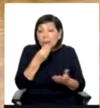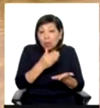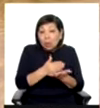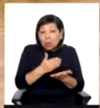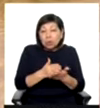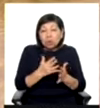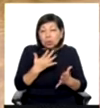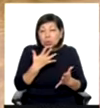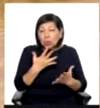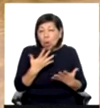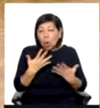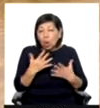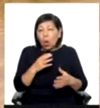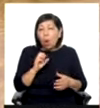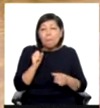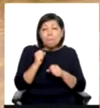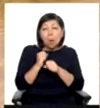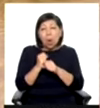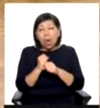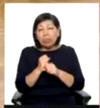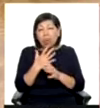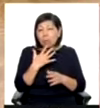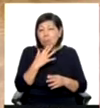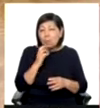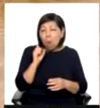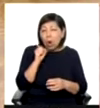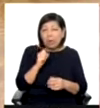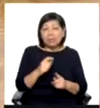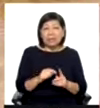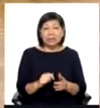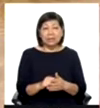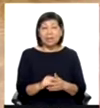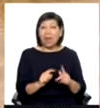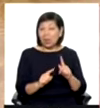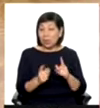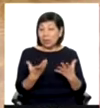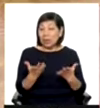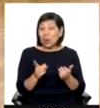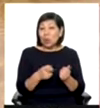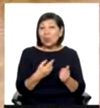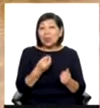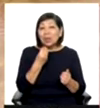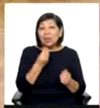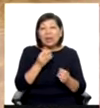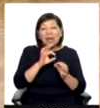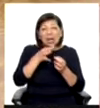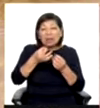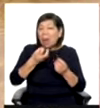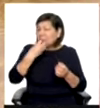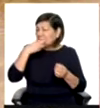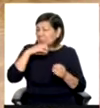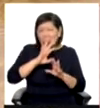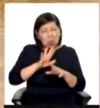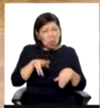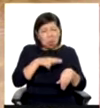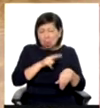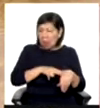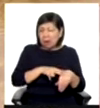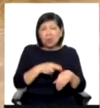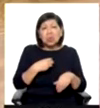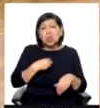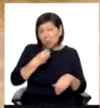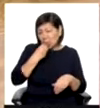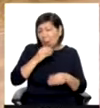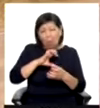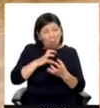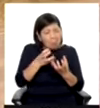media morada. Ya. Entonces, no sé. Hay algunos que tienen costumbre de comerlos con todo y cáscara. Claro. Se come con todo y cáscara. Yo, por ejemplo,